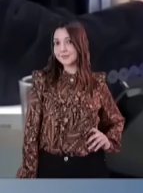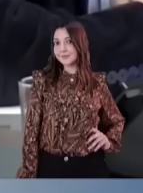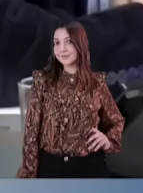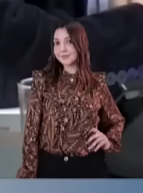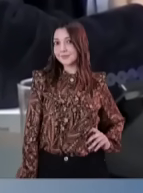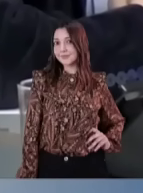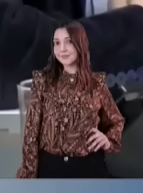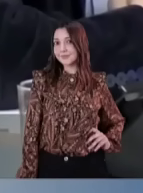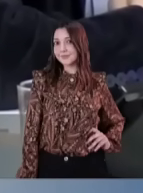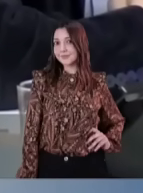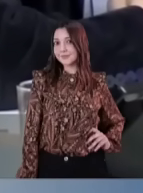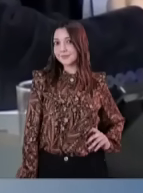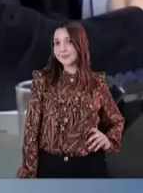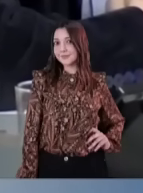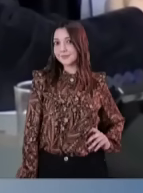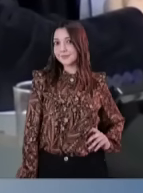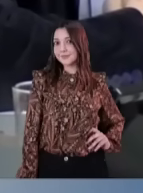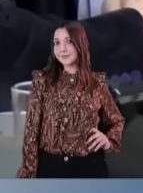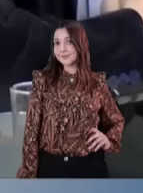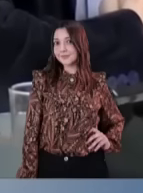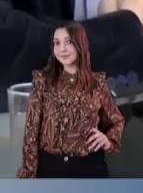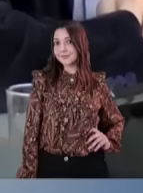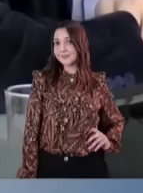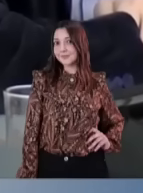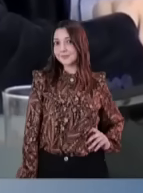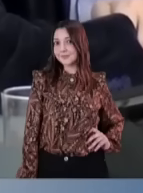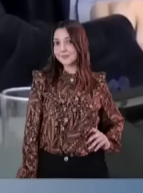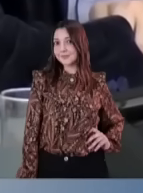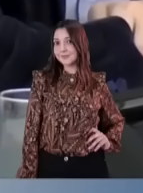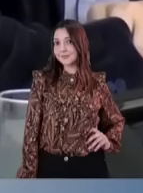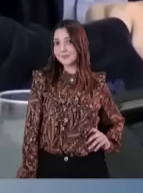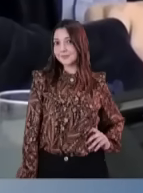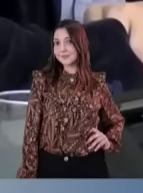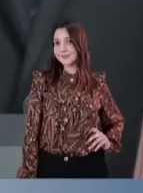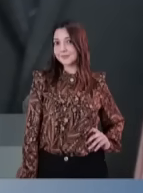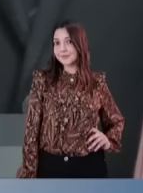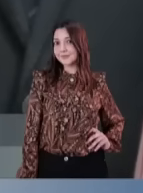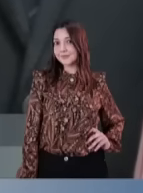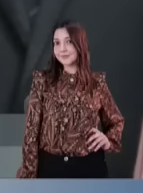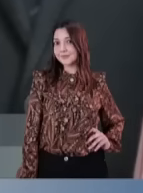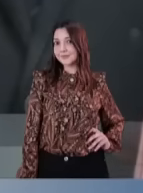Claro. Oye, pero mira, a ver, va a haber